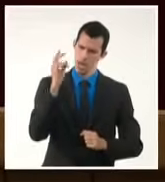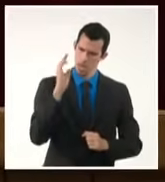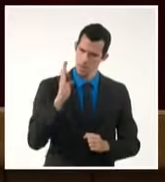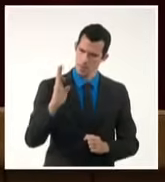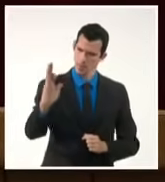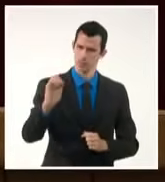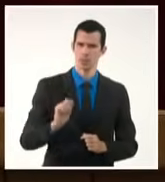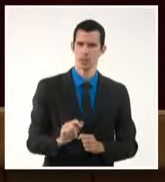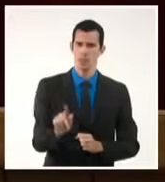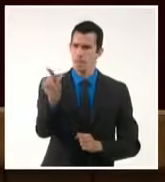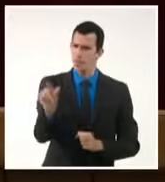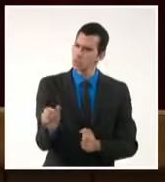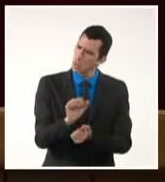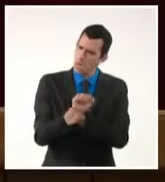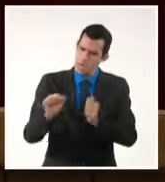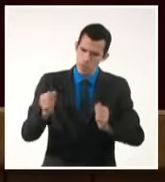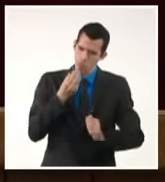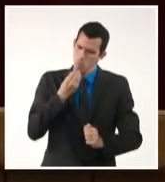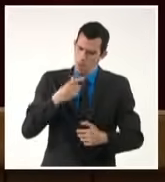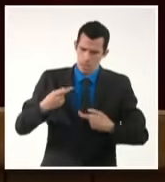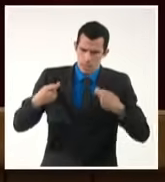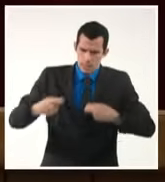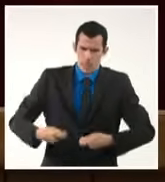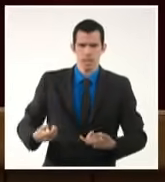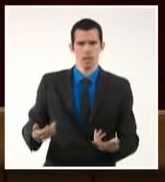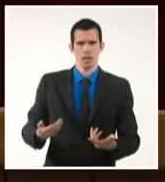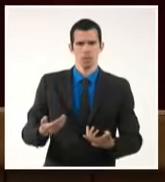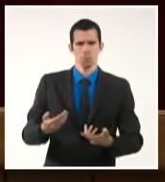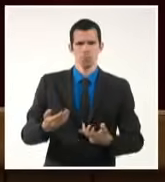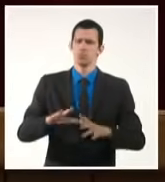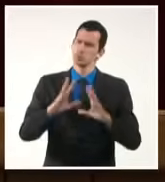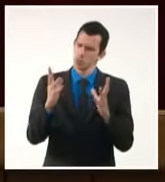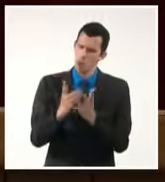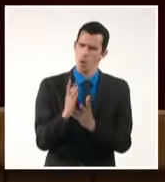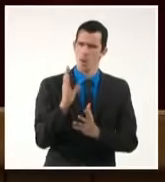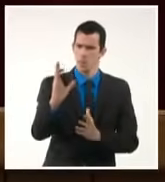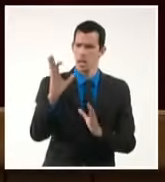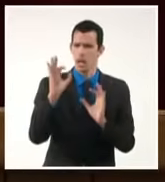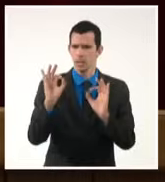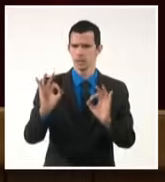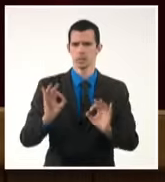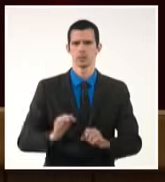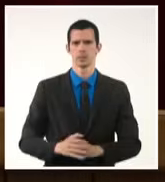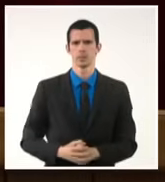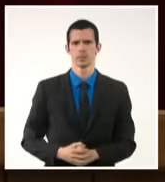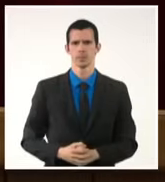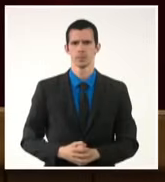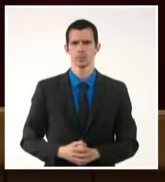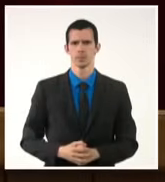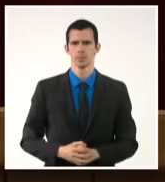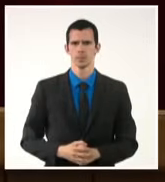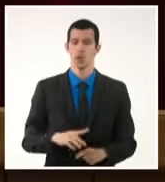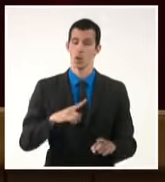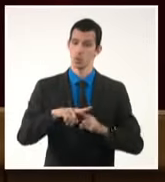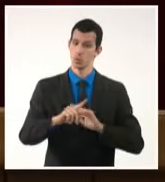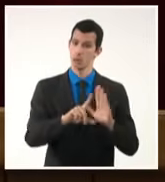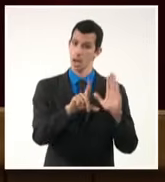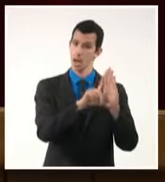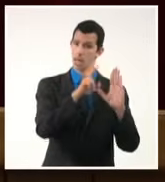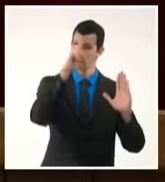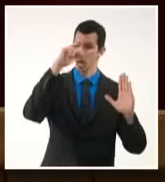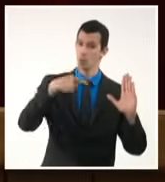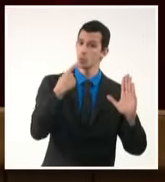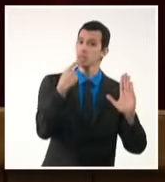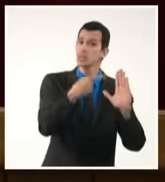libertad, a la justicia, entre otros. Reconoce a la vez la responsabilidad de la sociedad y las